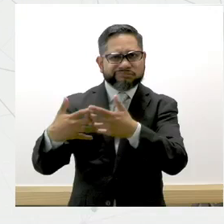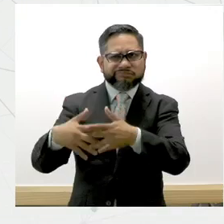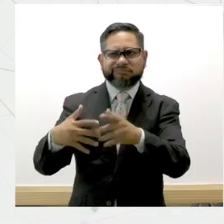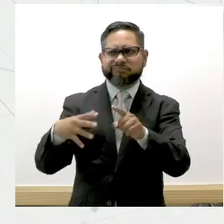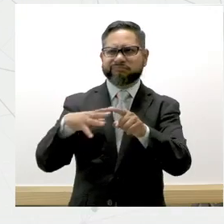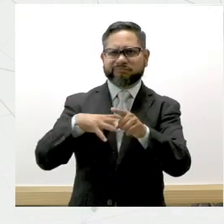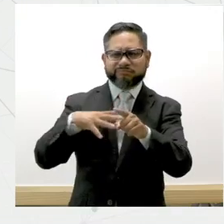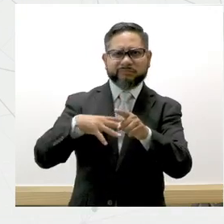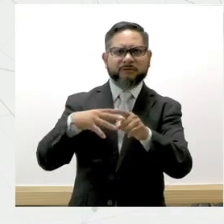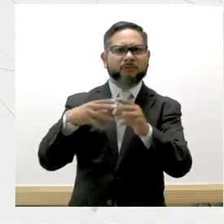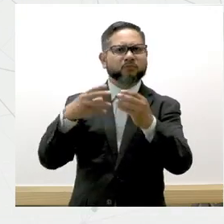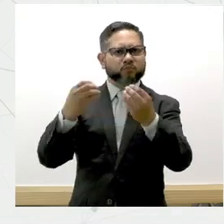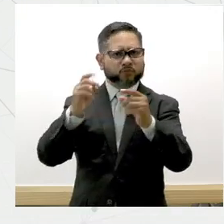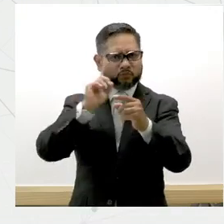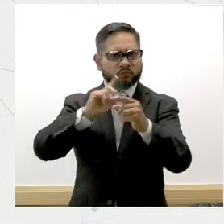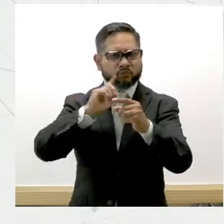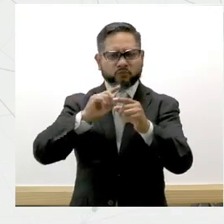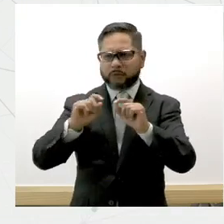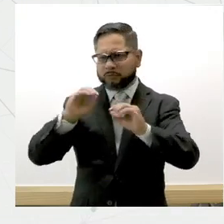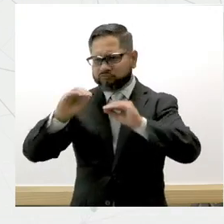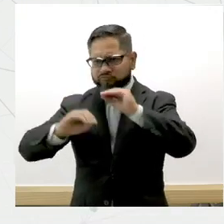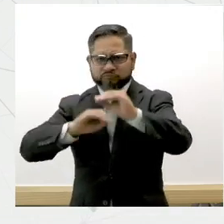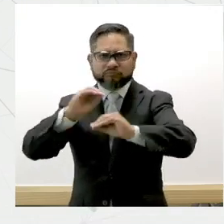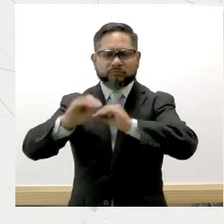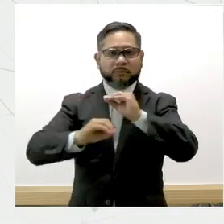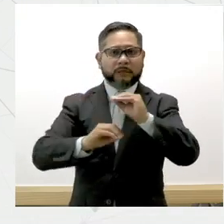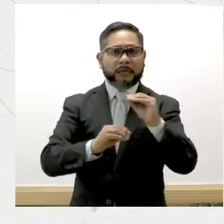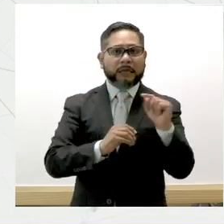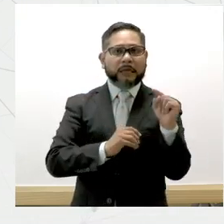entrado mucho mujeres, con lo cual también van a ser las principales,